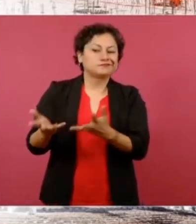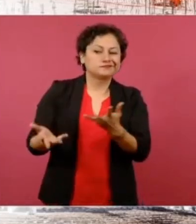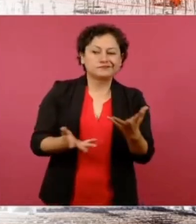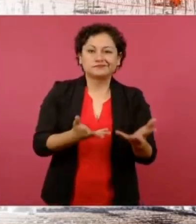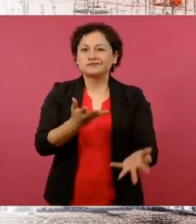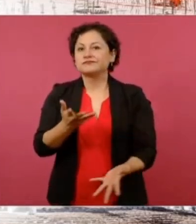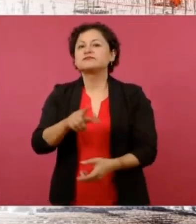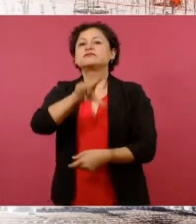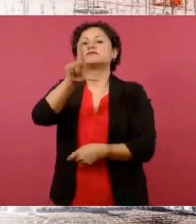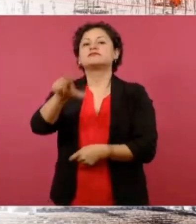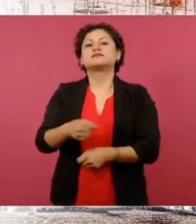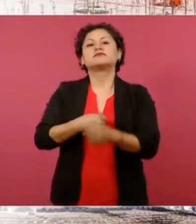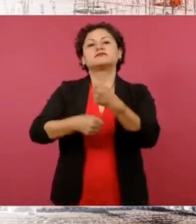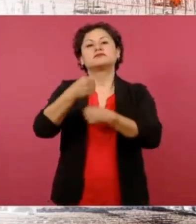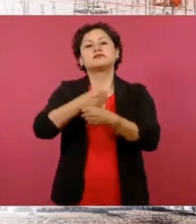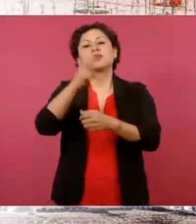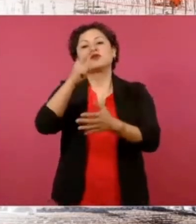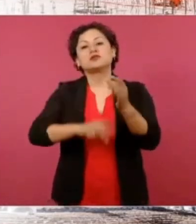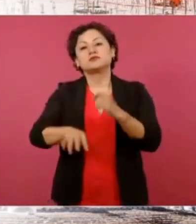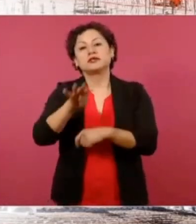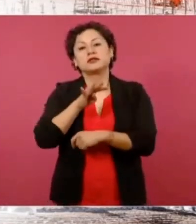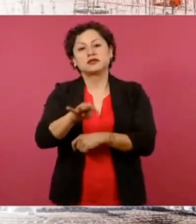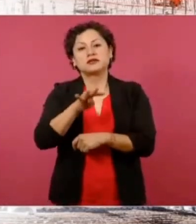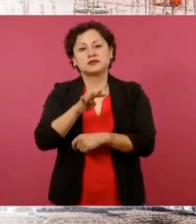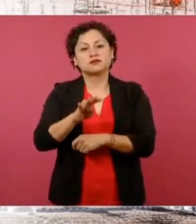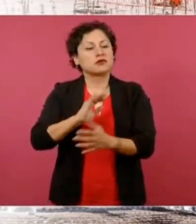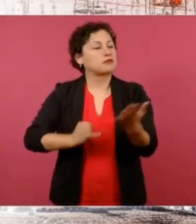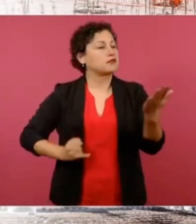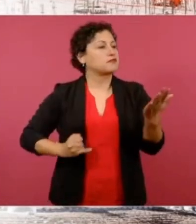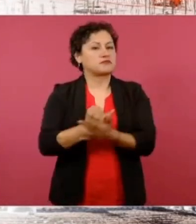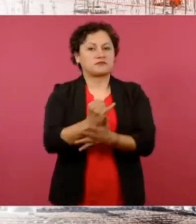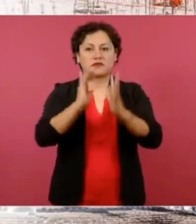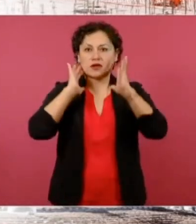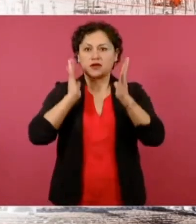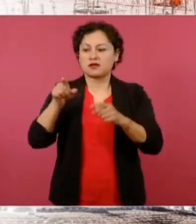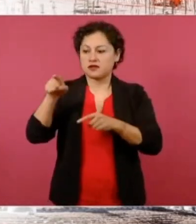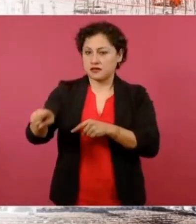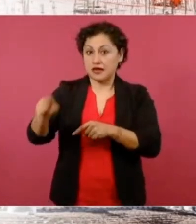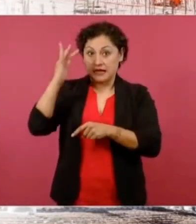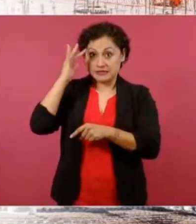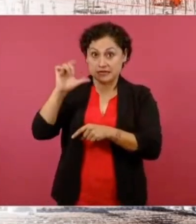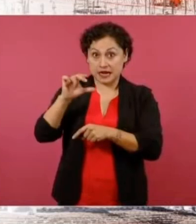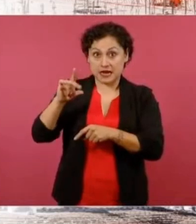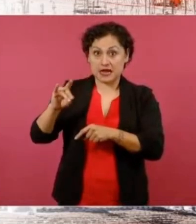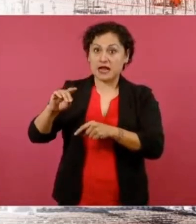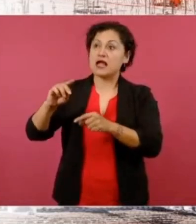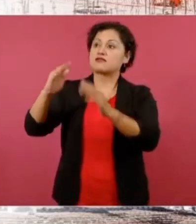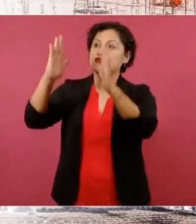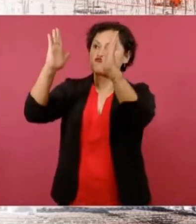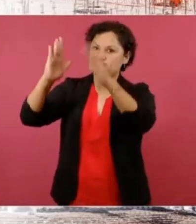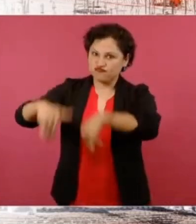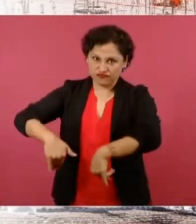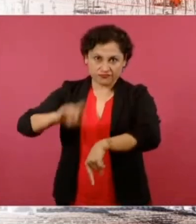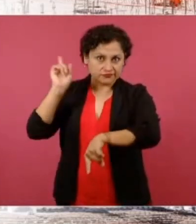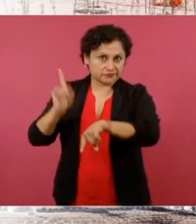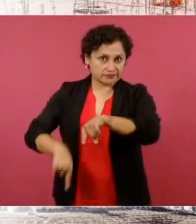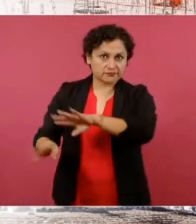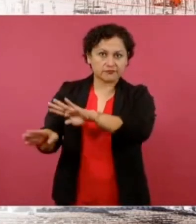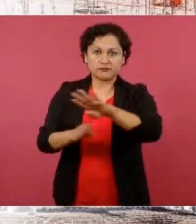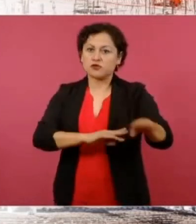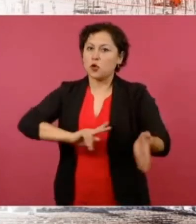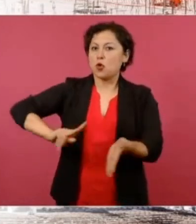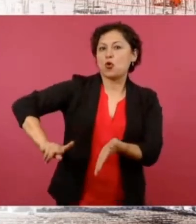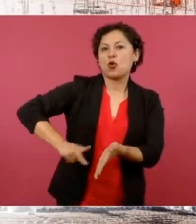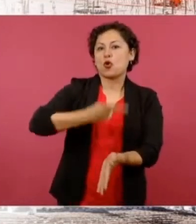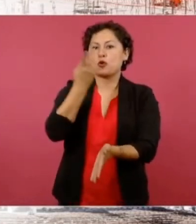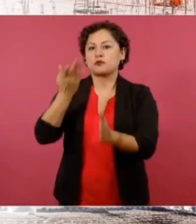sentido, en 2019 se tomó la decisión de demoler todo el hospital de San Alejandro y empezar la construcción también por